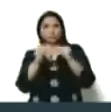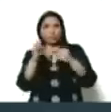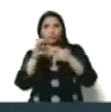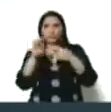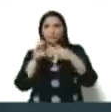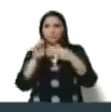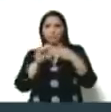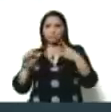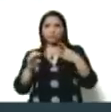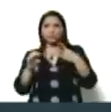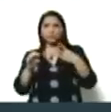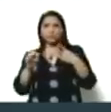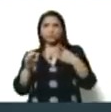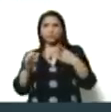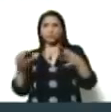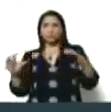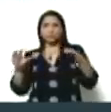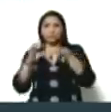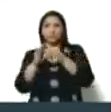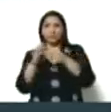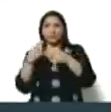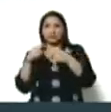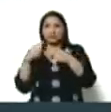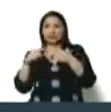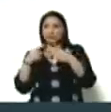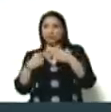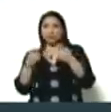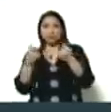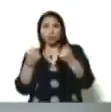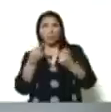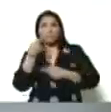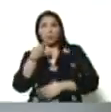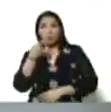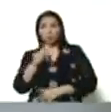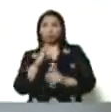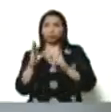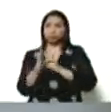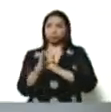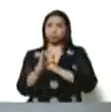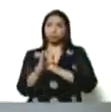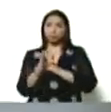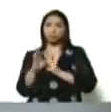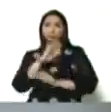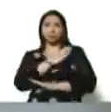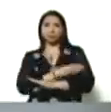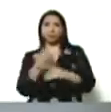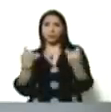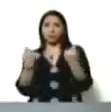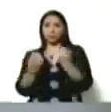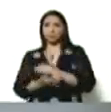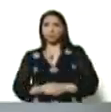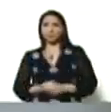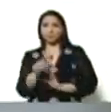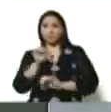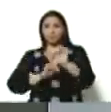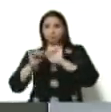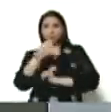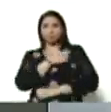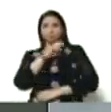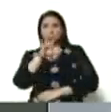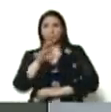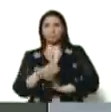elementos relacionados con las distintas categorías: economía, política, cultura, poder popular, defensa,